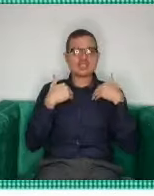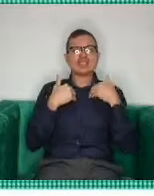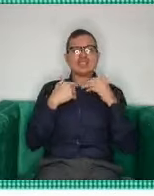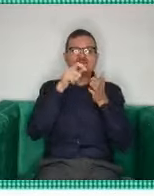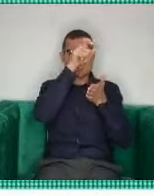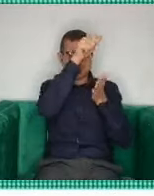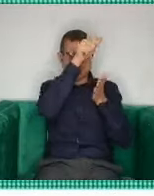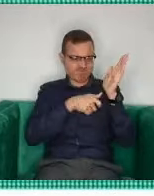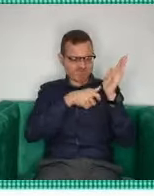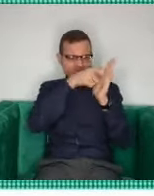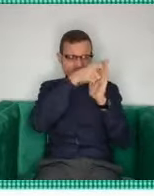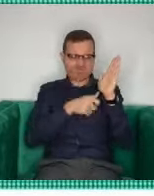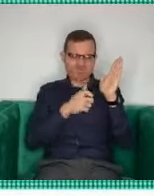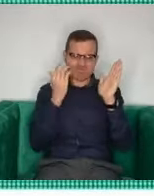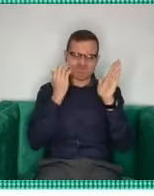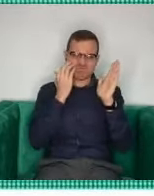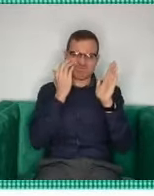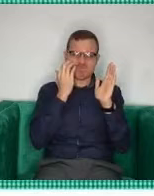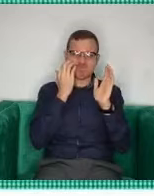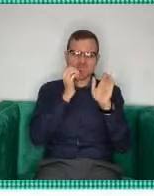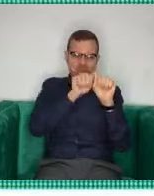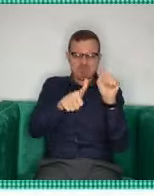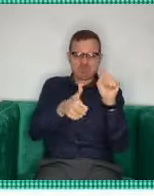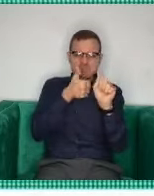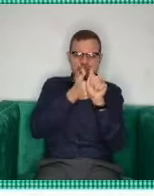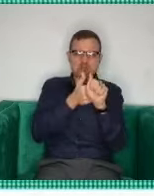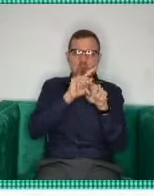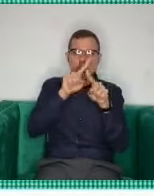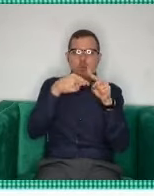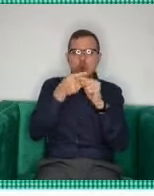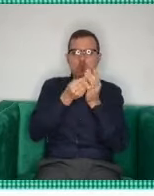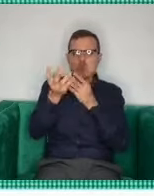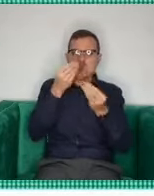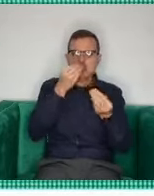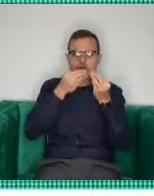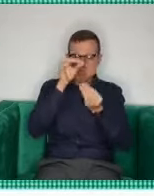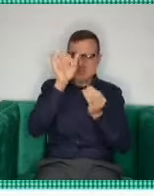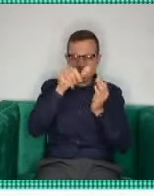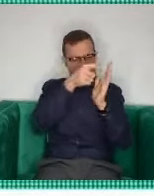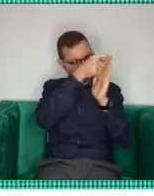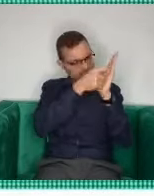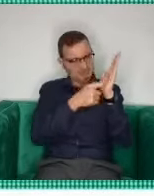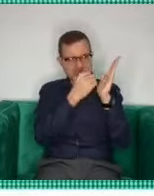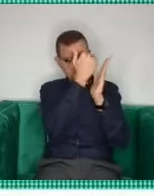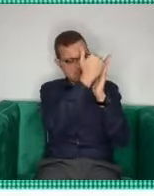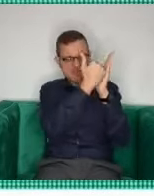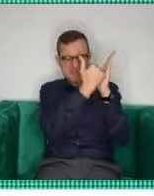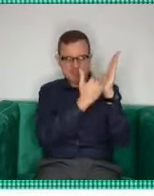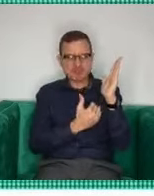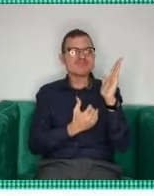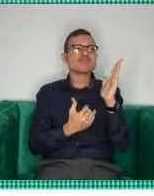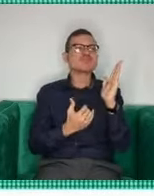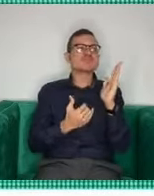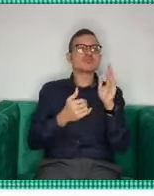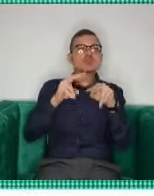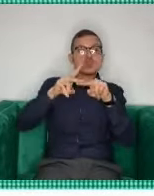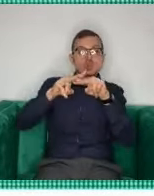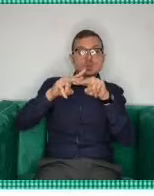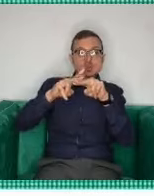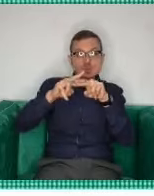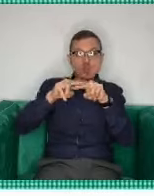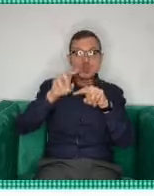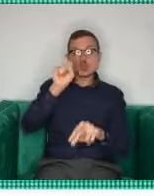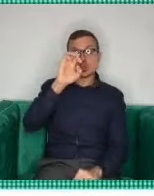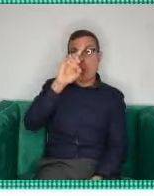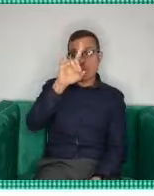roja. Si usted ve que tiene alto contenido de sodio también. Pero entonces, es que causa shock, ¿no? Porque,